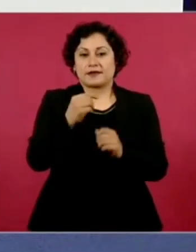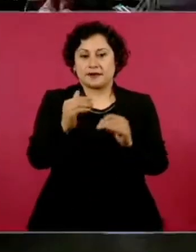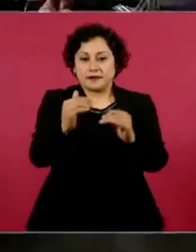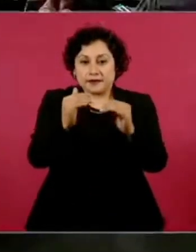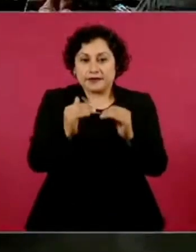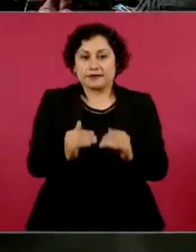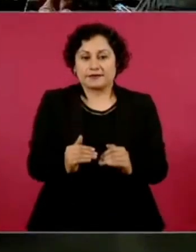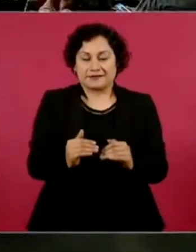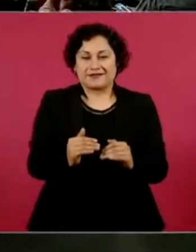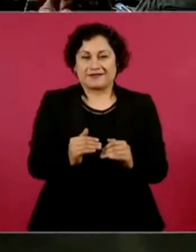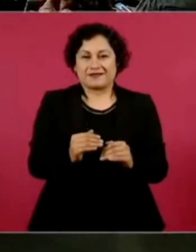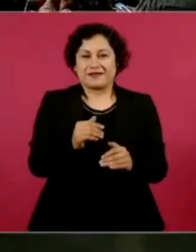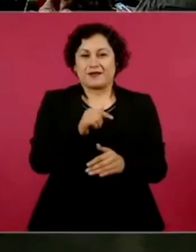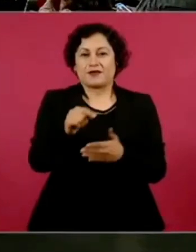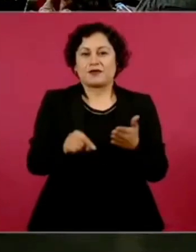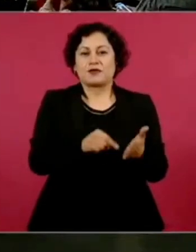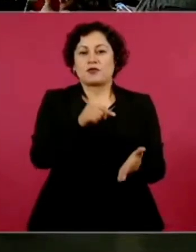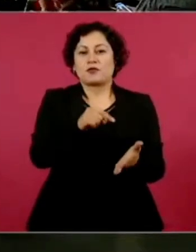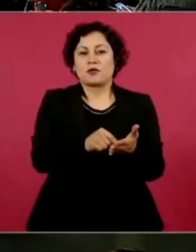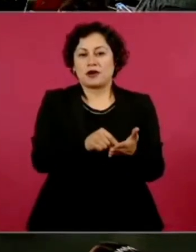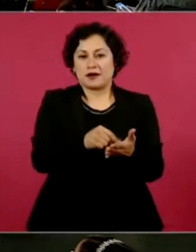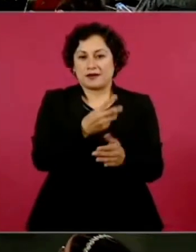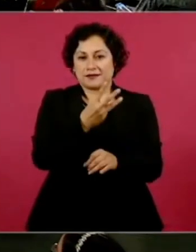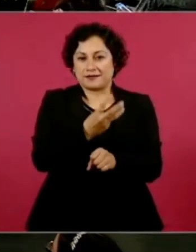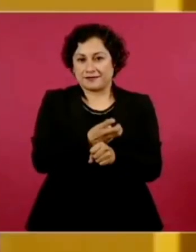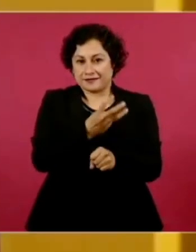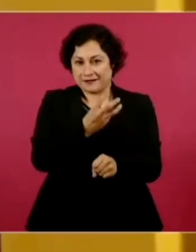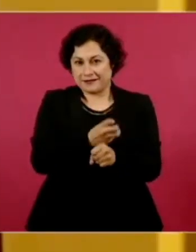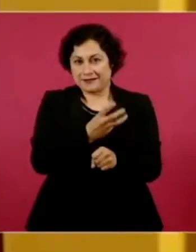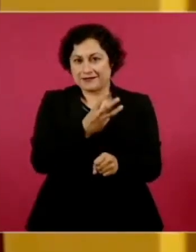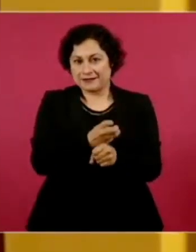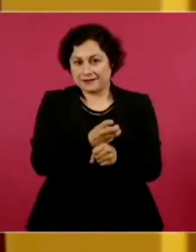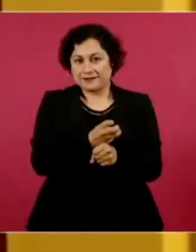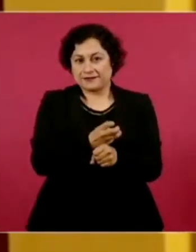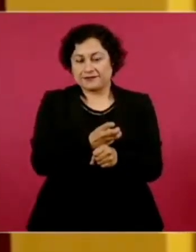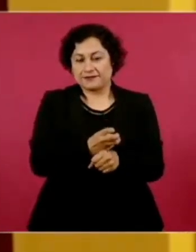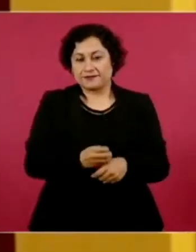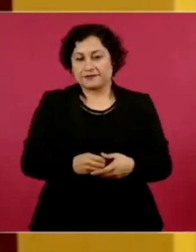tercero porque ponen en primero